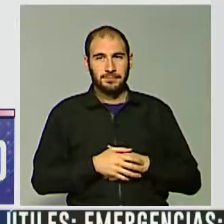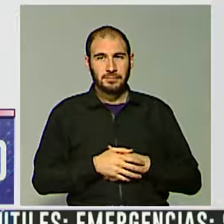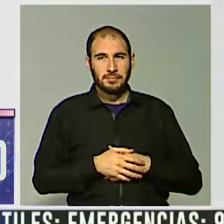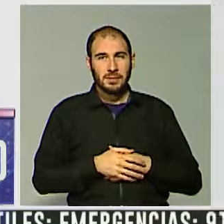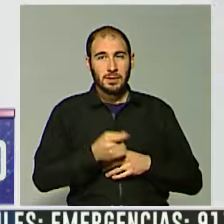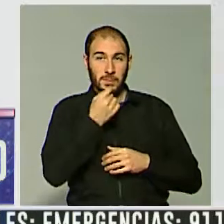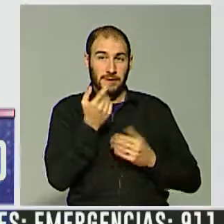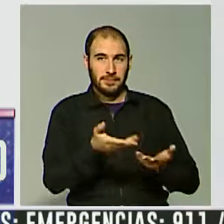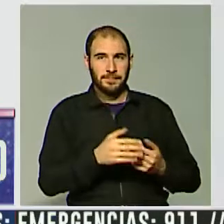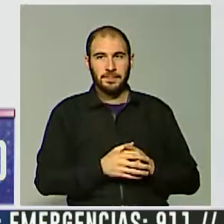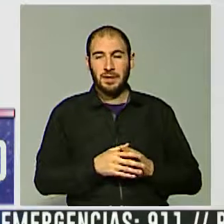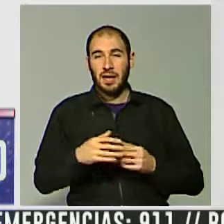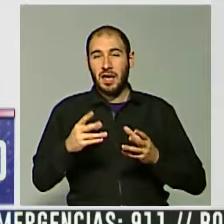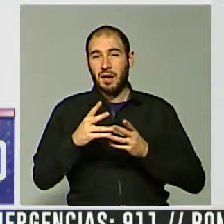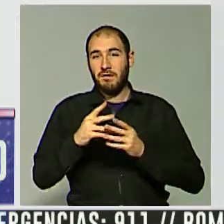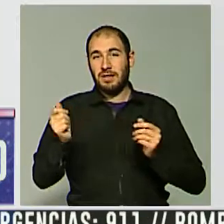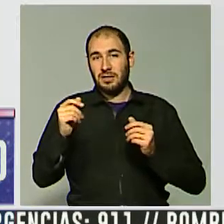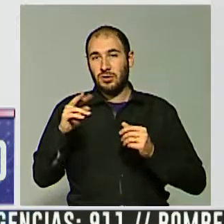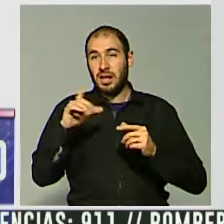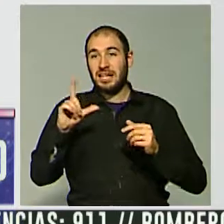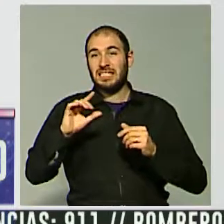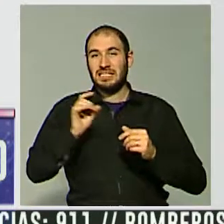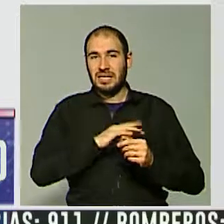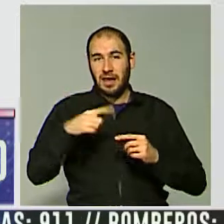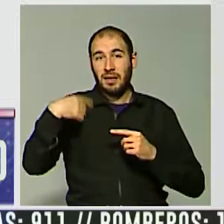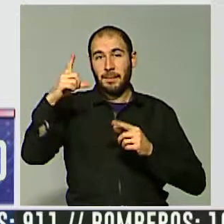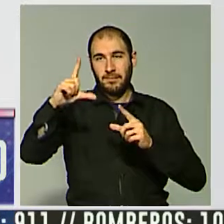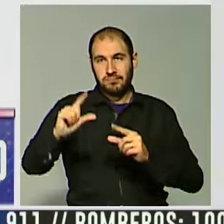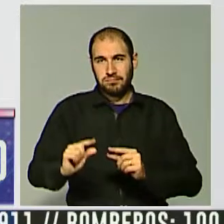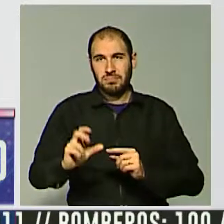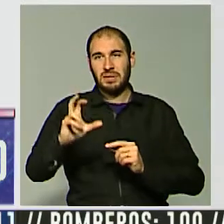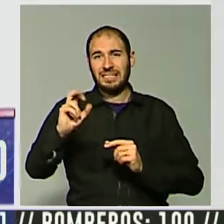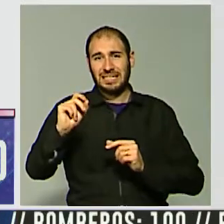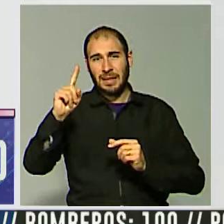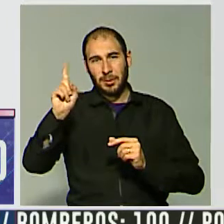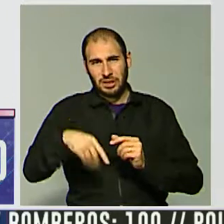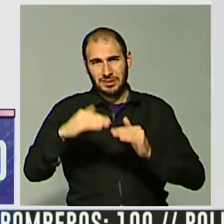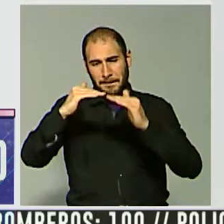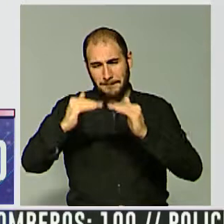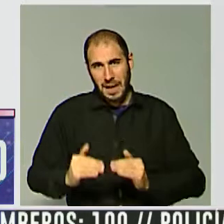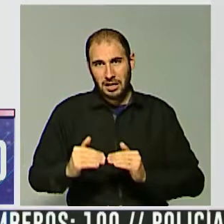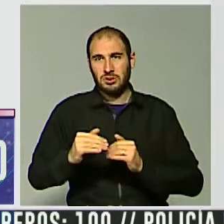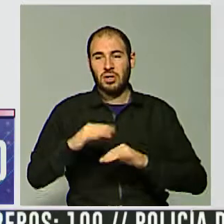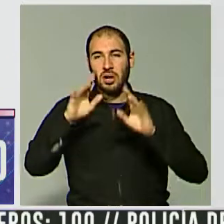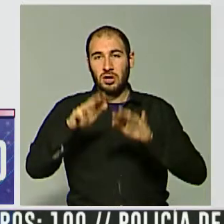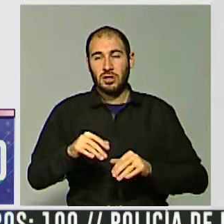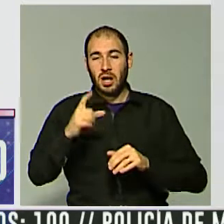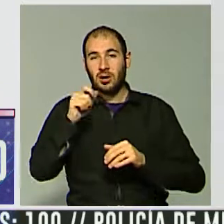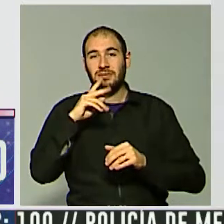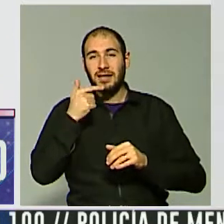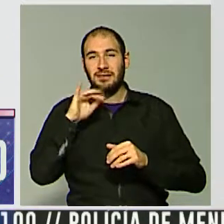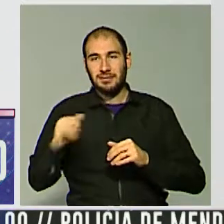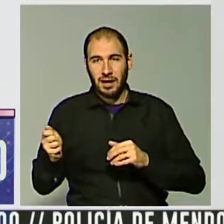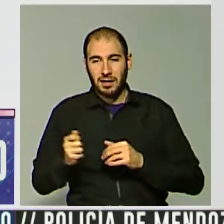www.unidiversidad.com.ar. Por ejemplo, esta. Fin de largo. La escapada a Chile está, esta vez mermó más del 30%. Es una nota de Constanza